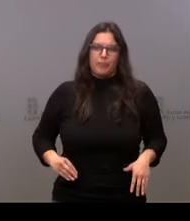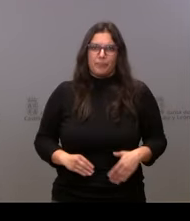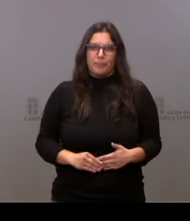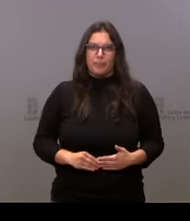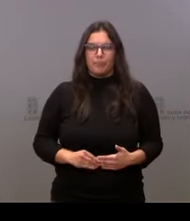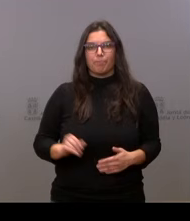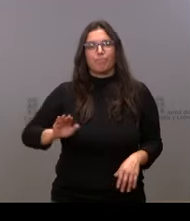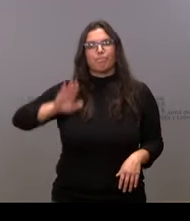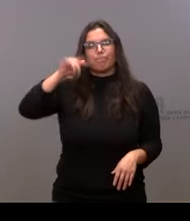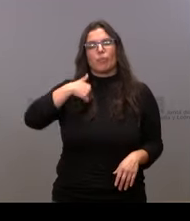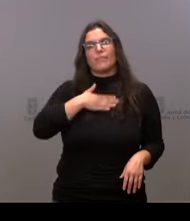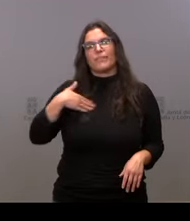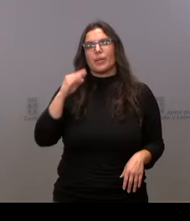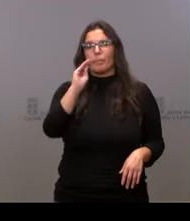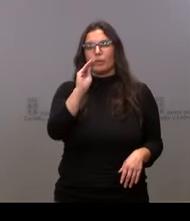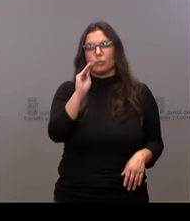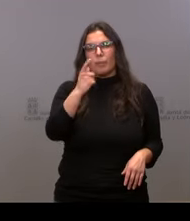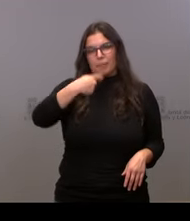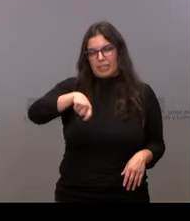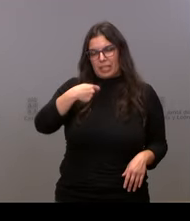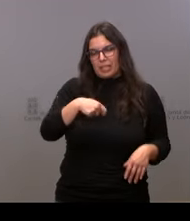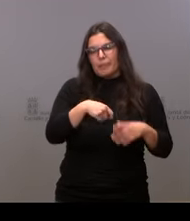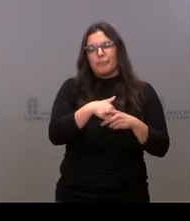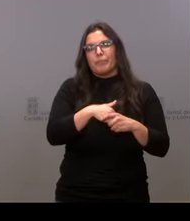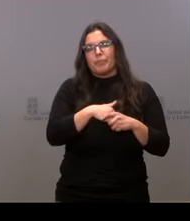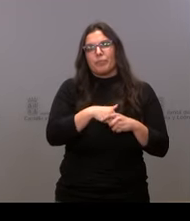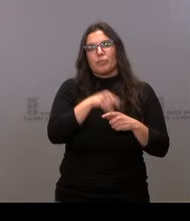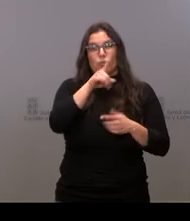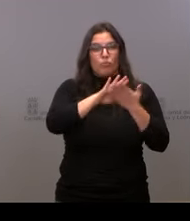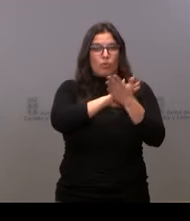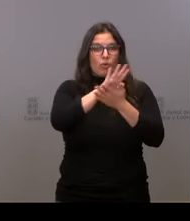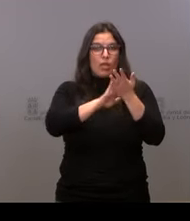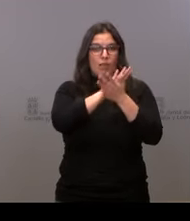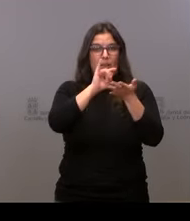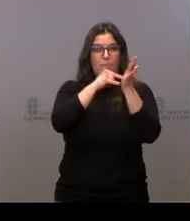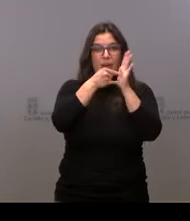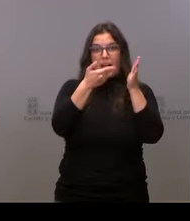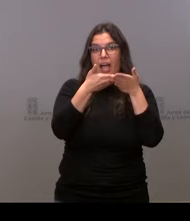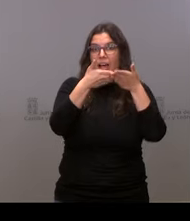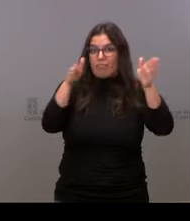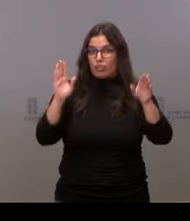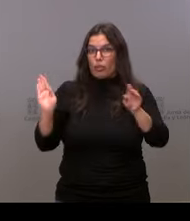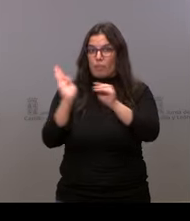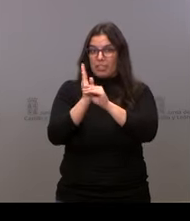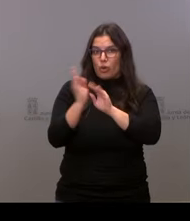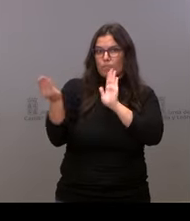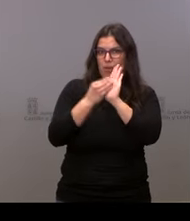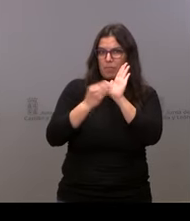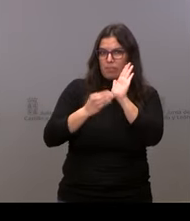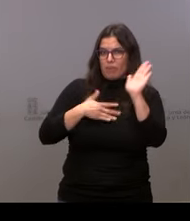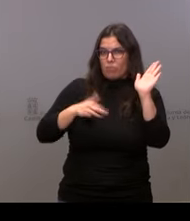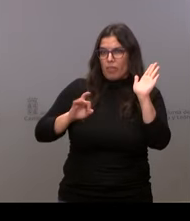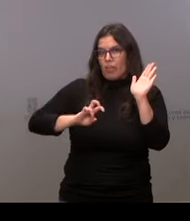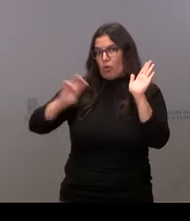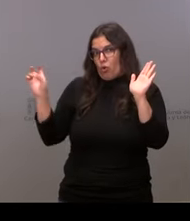si yo quería preguntarte presidente por un lado has hablado de un plan abierto a otras inversiones de otras administraciones que entiendo que es